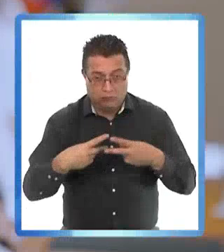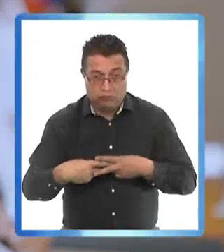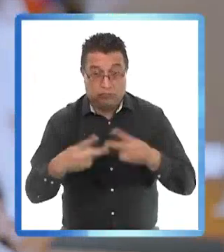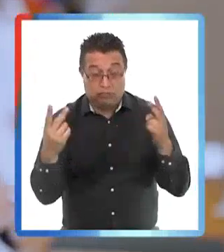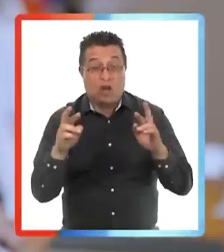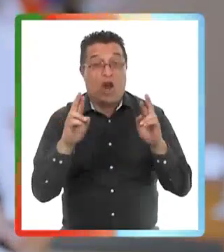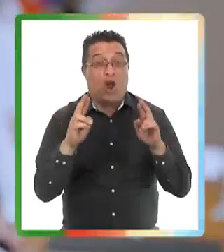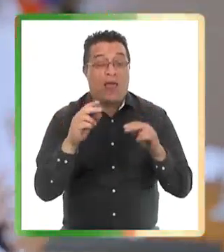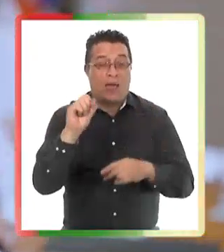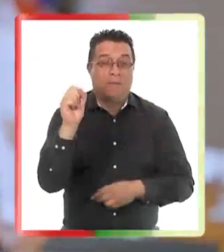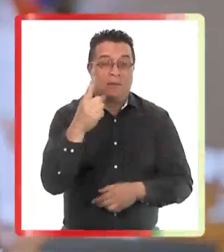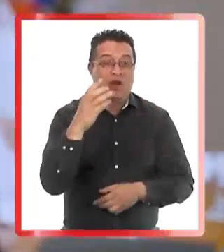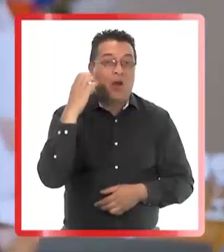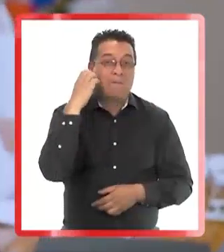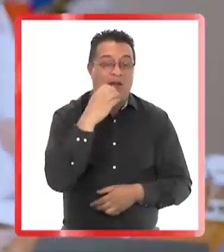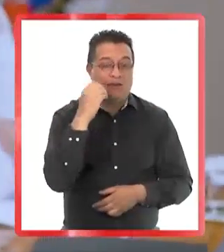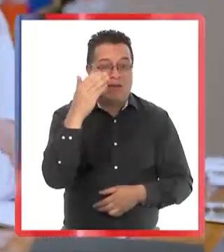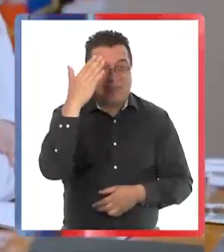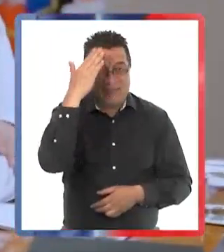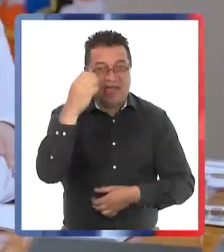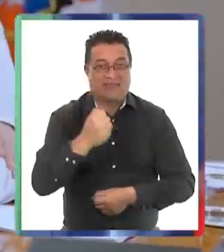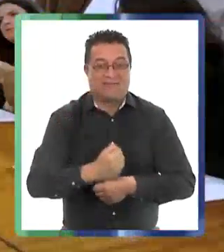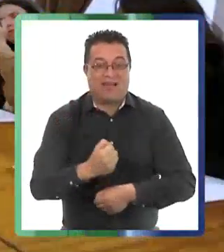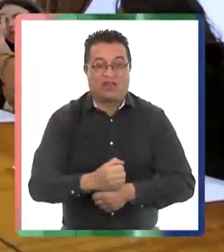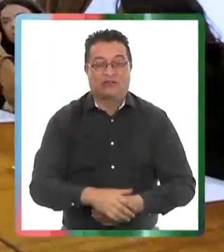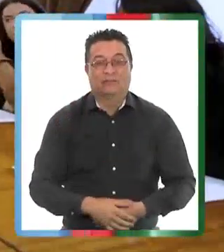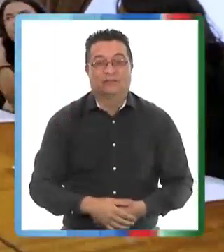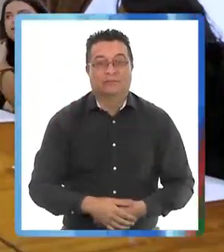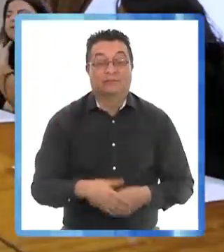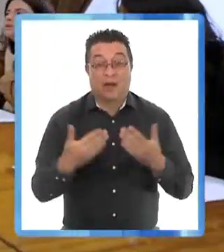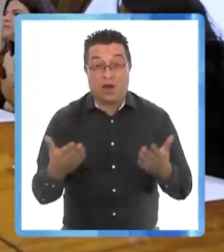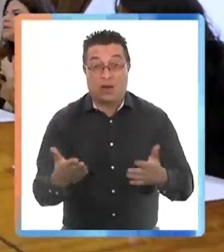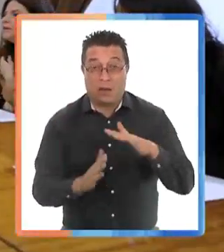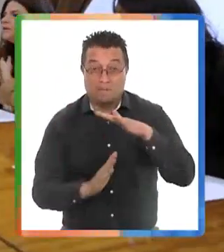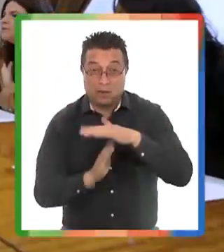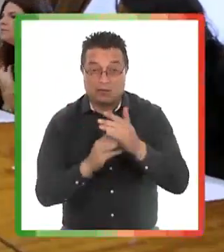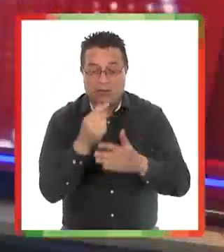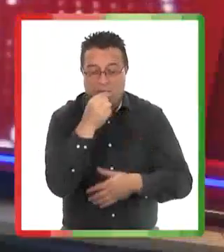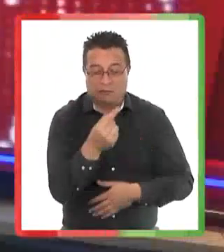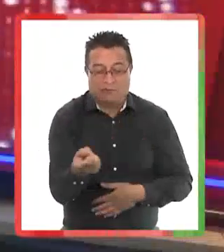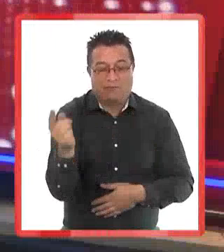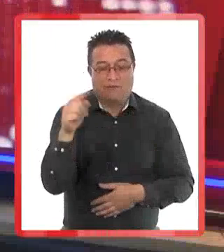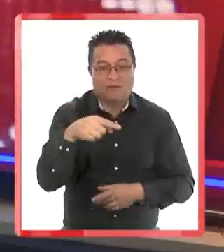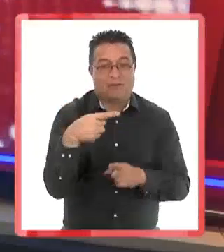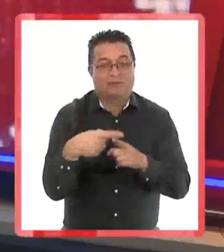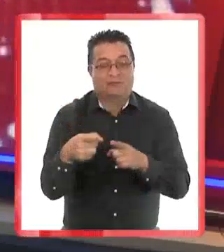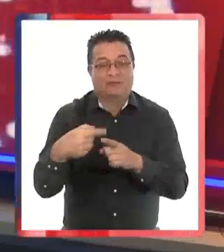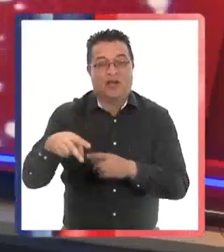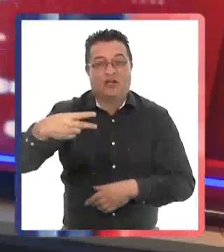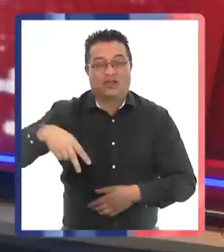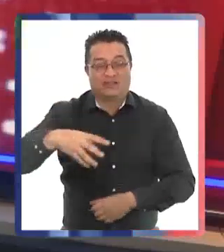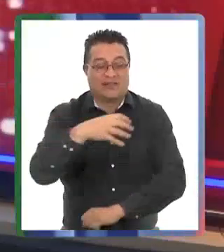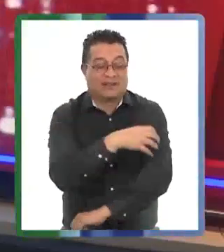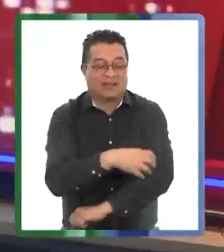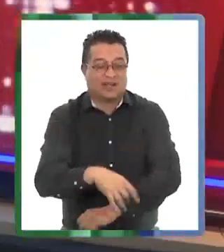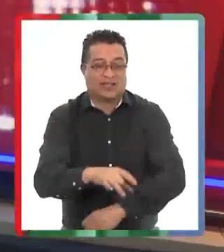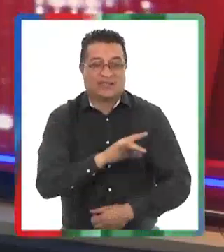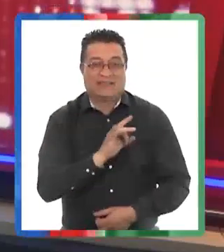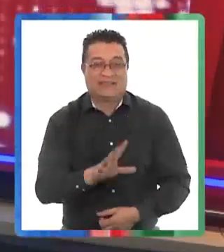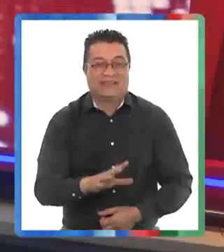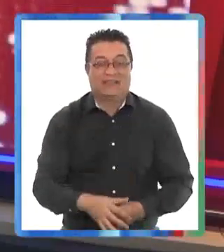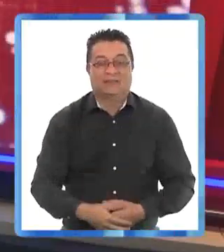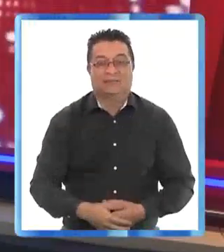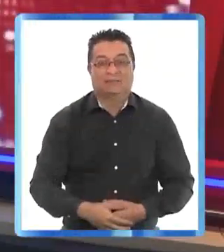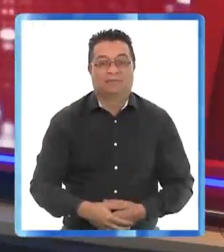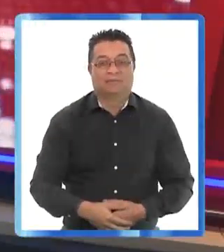espera promulgar esta ley de las 40 horas el 1 de mayo, Día del Trabajador. Vamos a la pausa y regresamos de inmediato con las